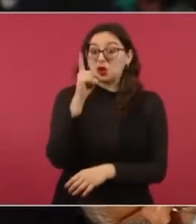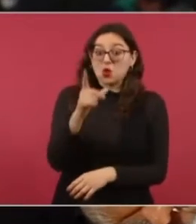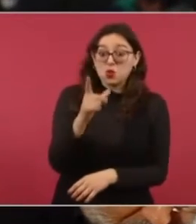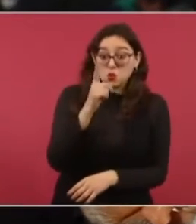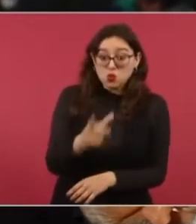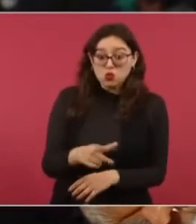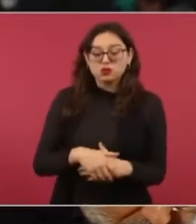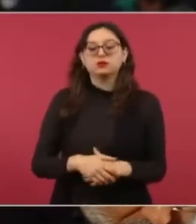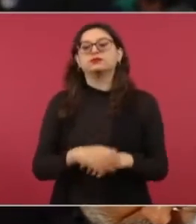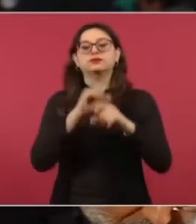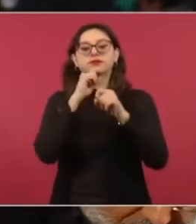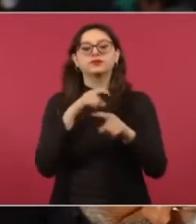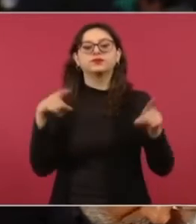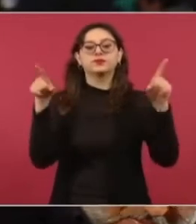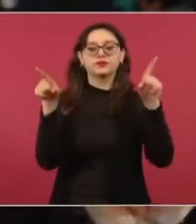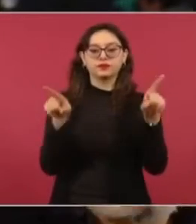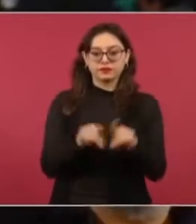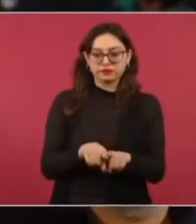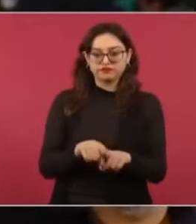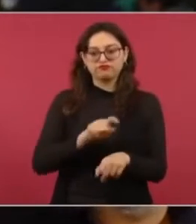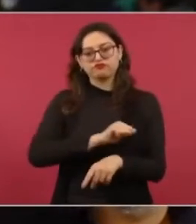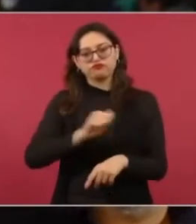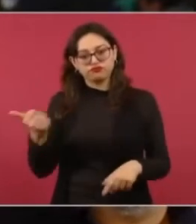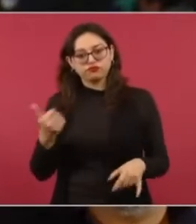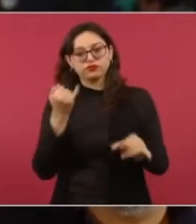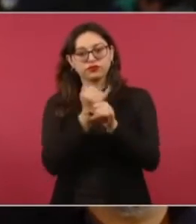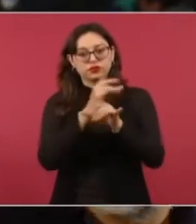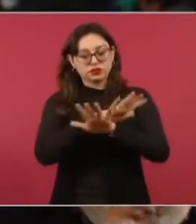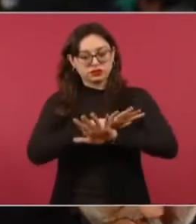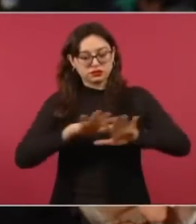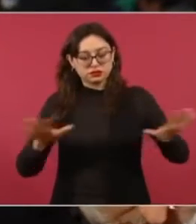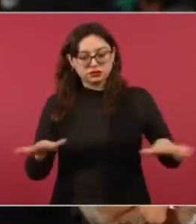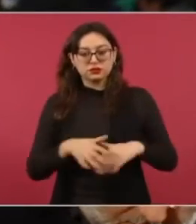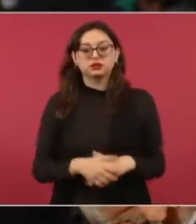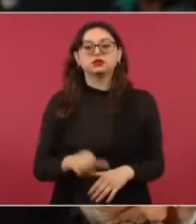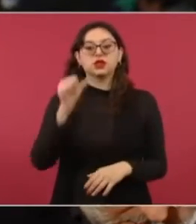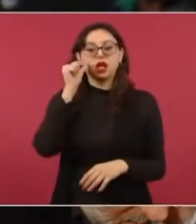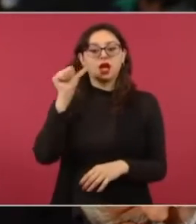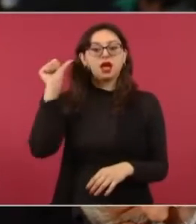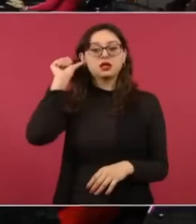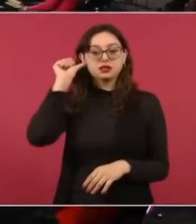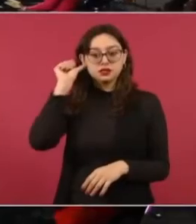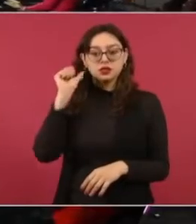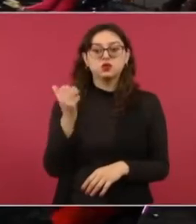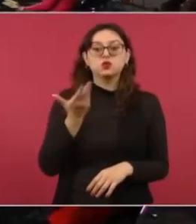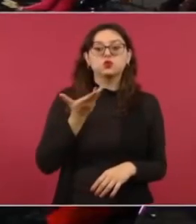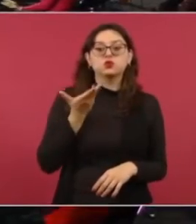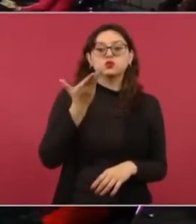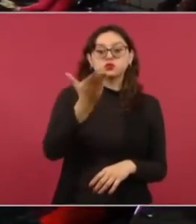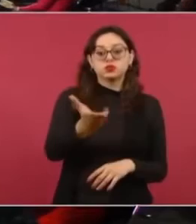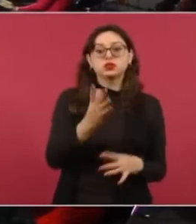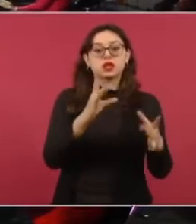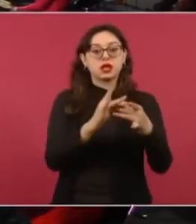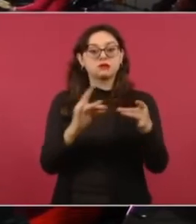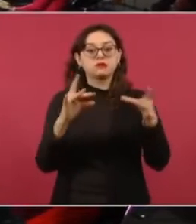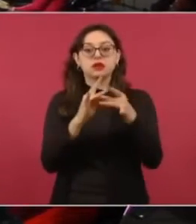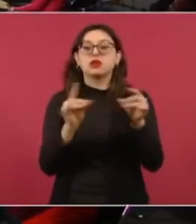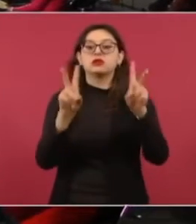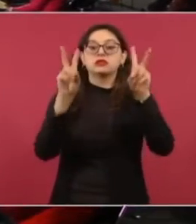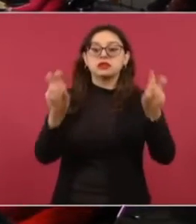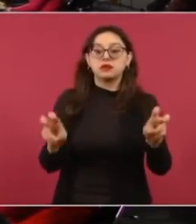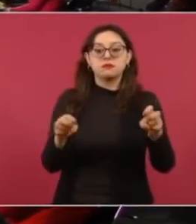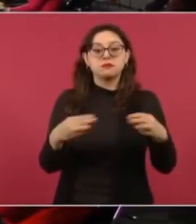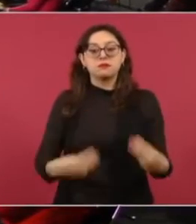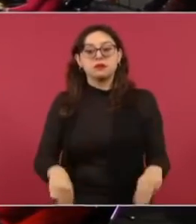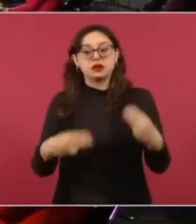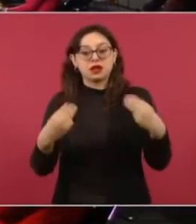tienen. También pues comentarle, informarle que el día de ayer usted mencionaba los mercados bienestar y que van a arrancar